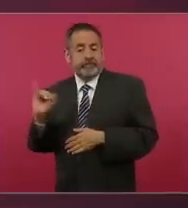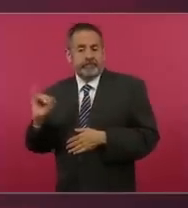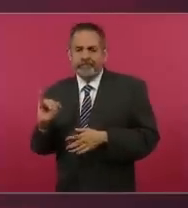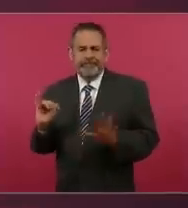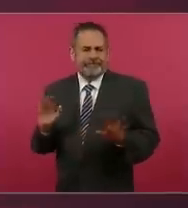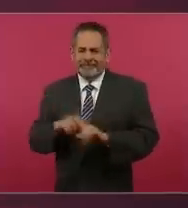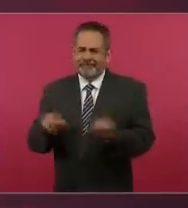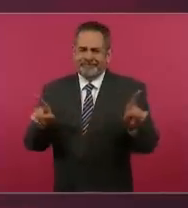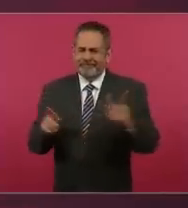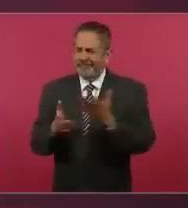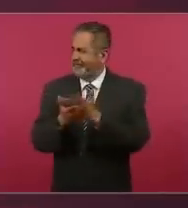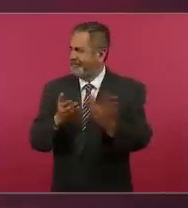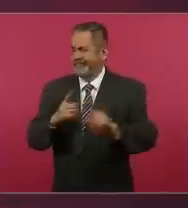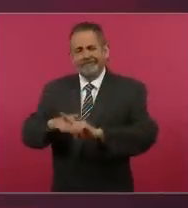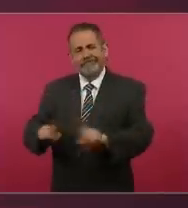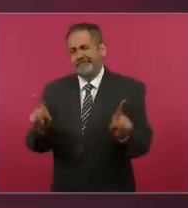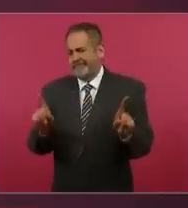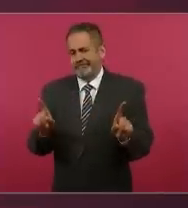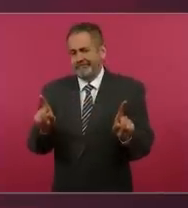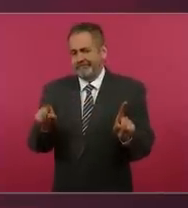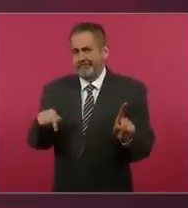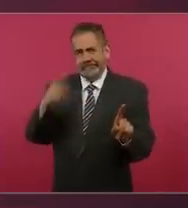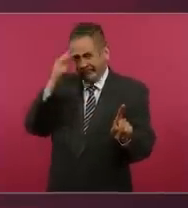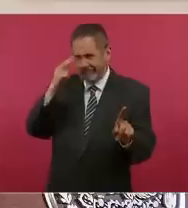ni en México ni en el mundo